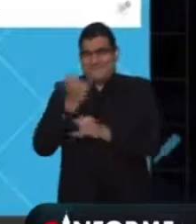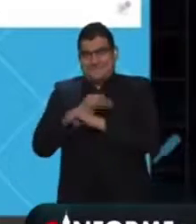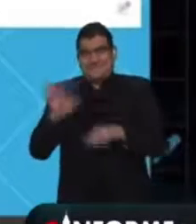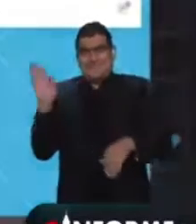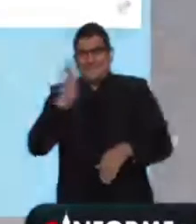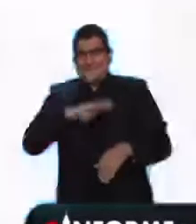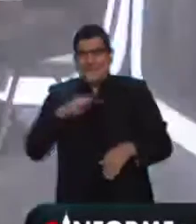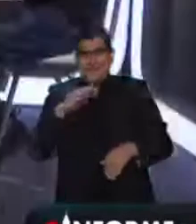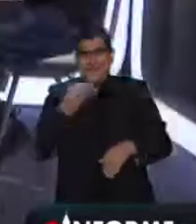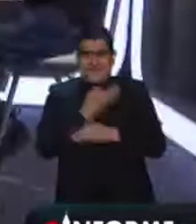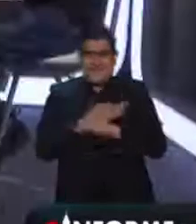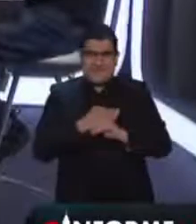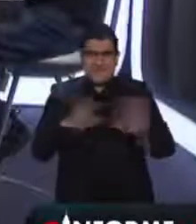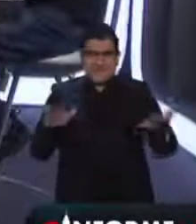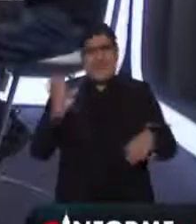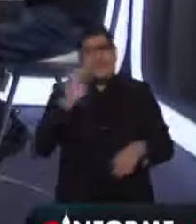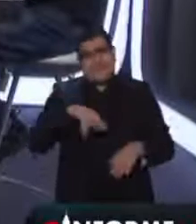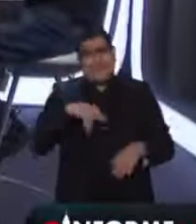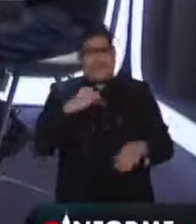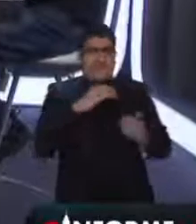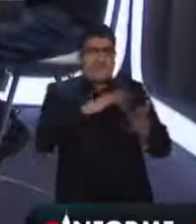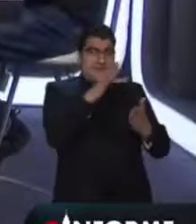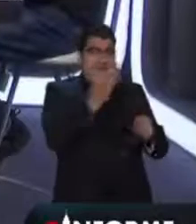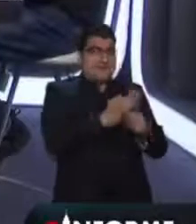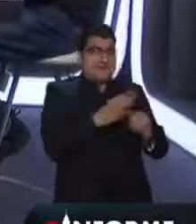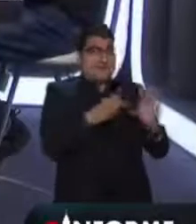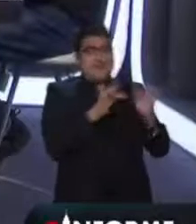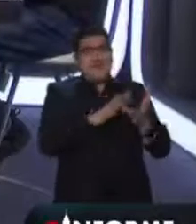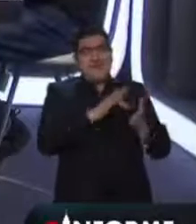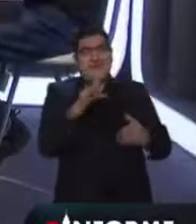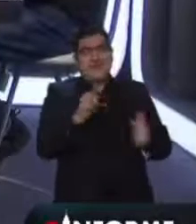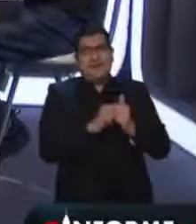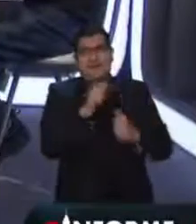están. Ahí están. Pues, Muchas gracias. No, gracias a ustedes. No, Gracias, Gracias, querido.